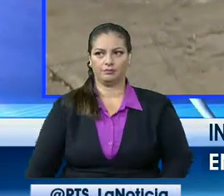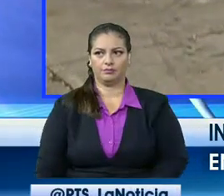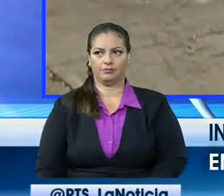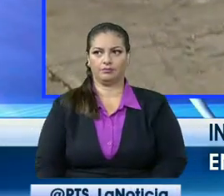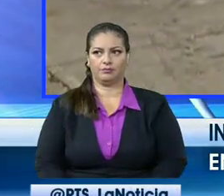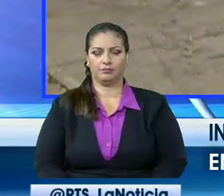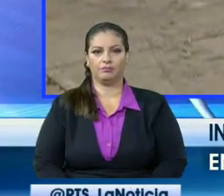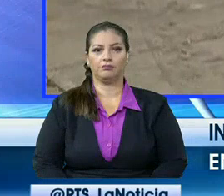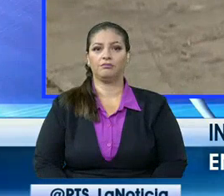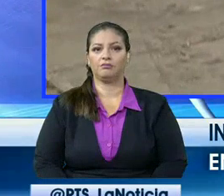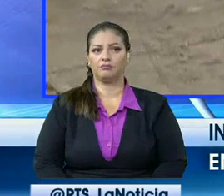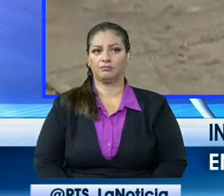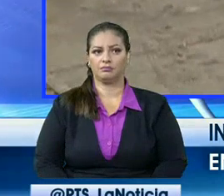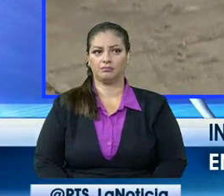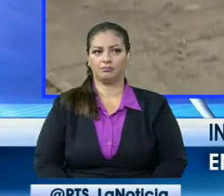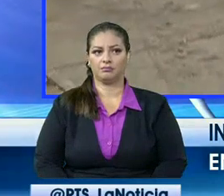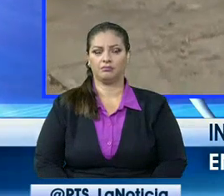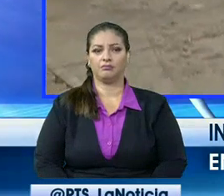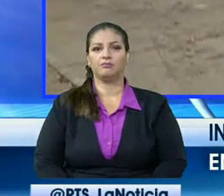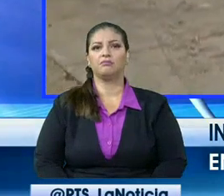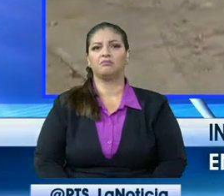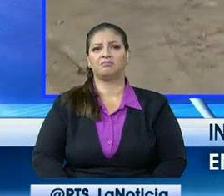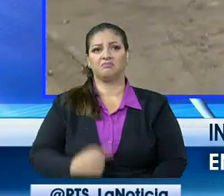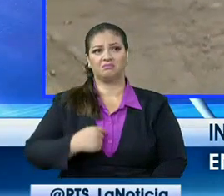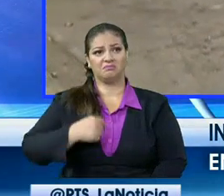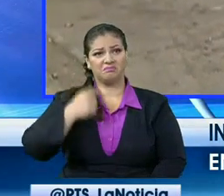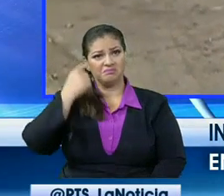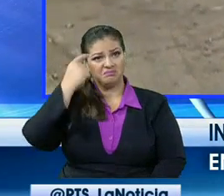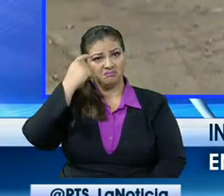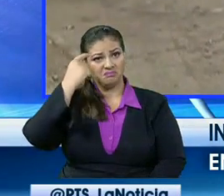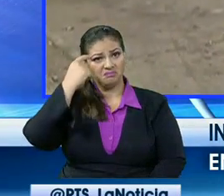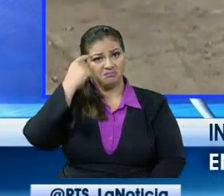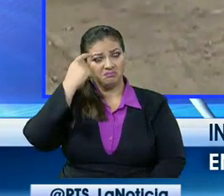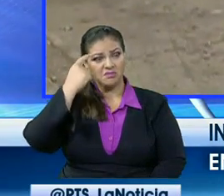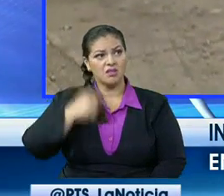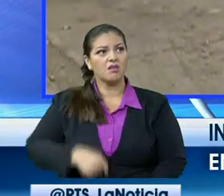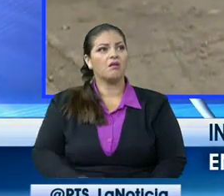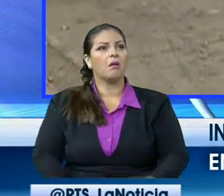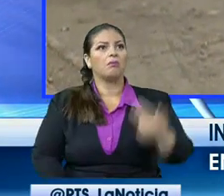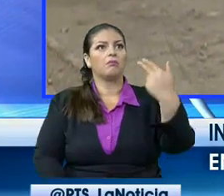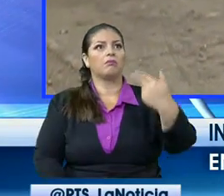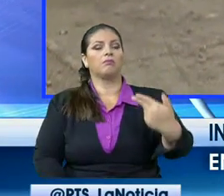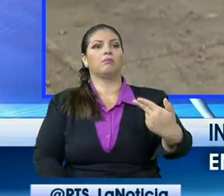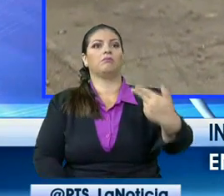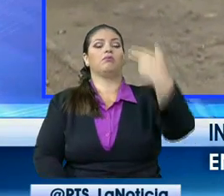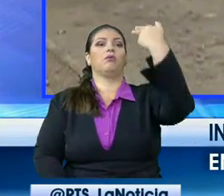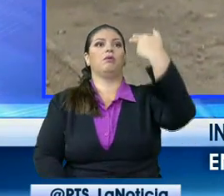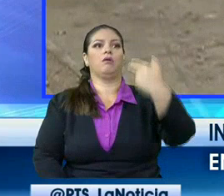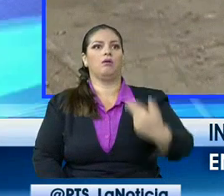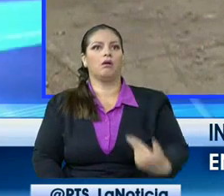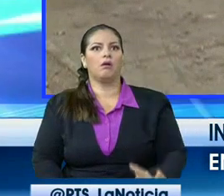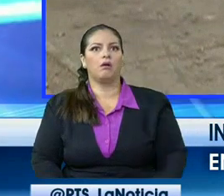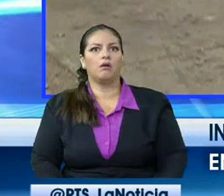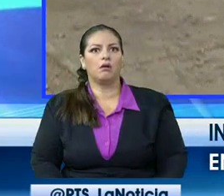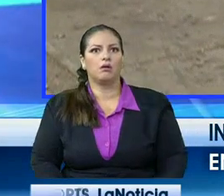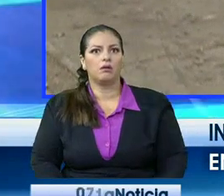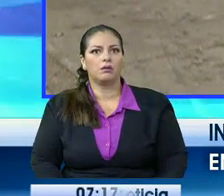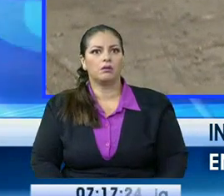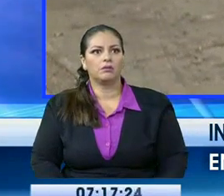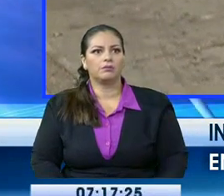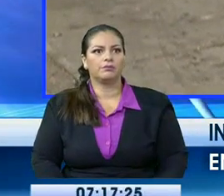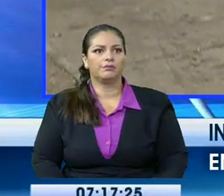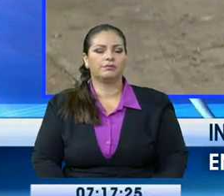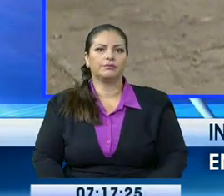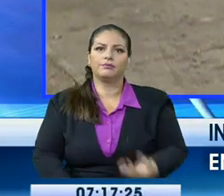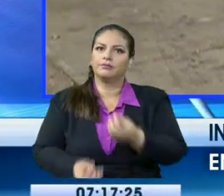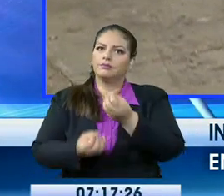carga y un sufrimiento para mí y para mi familia. Lo lógico, lo que el sentido común, la razón y las recomendaciones señalan en este